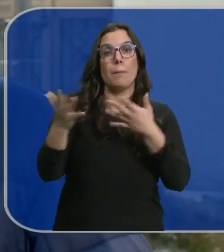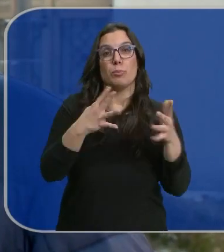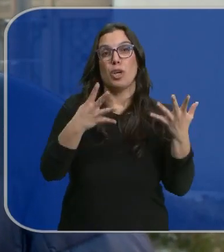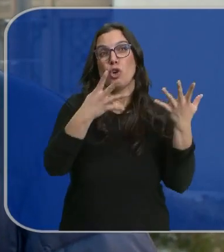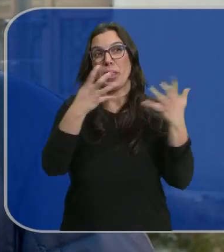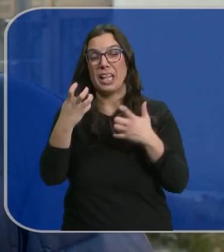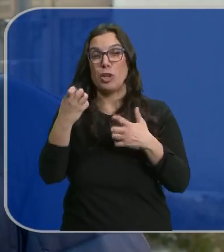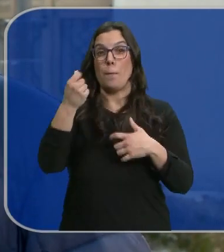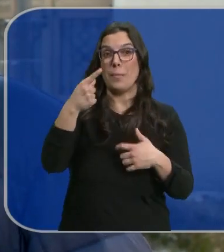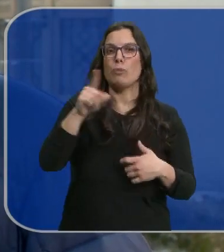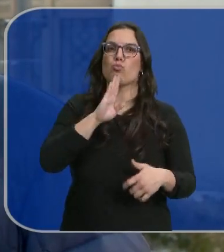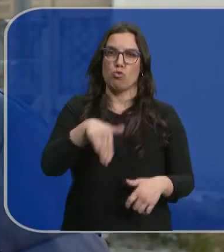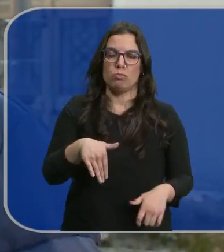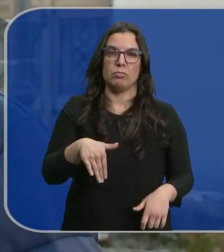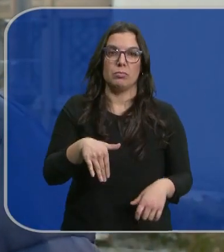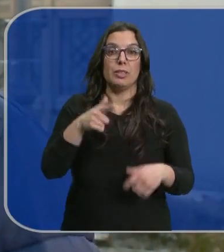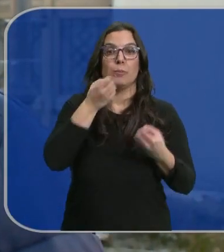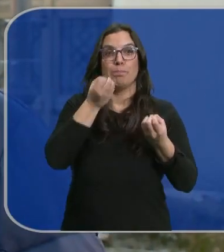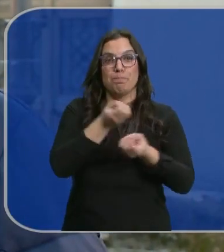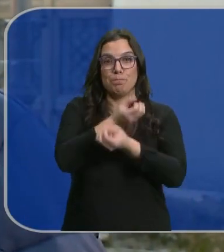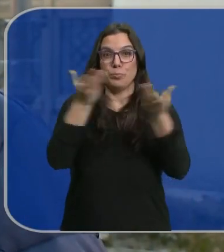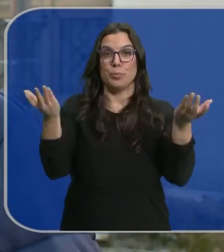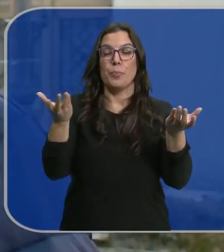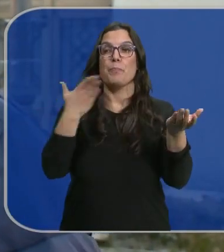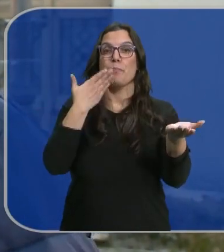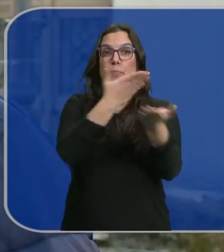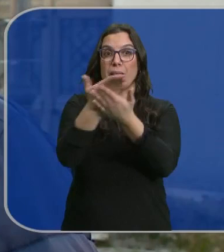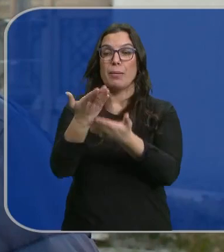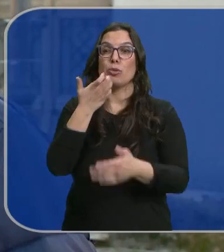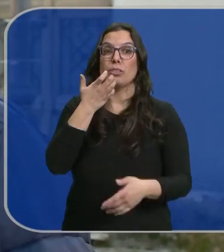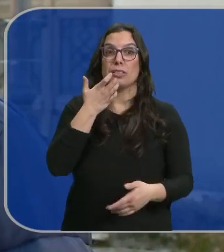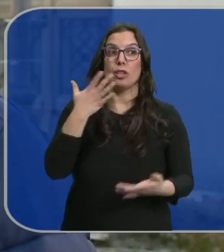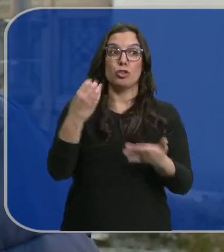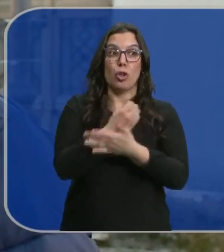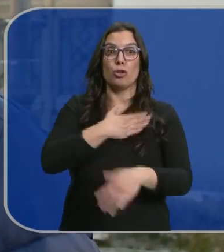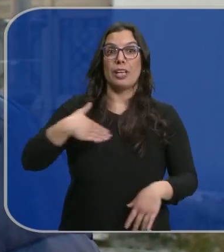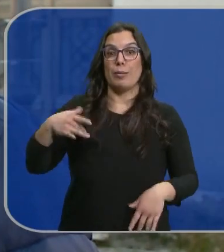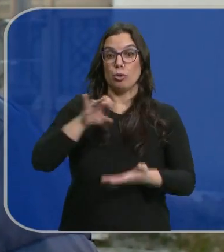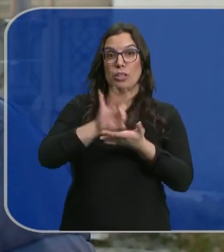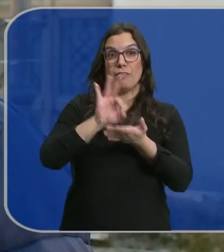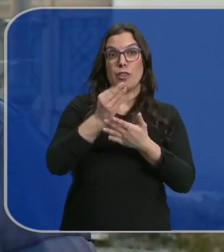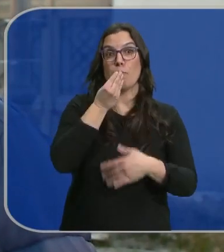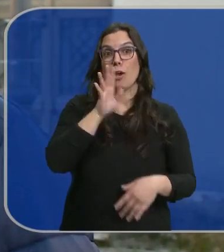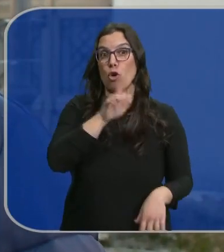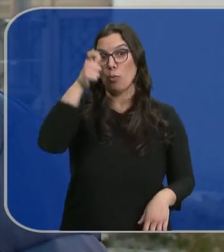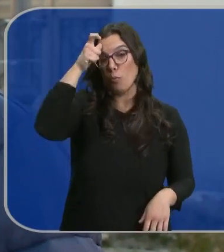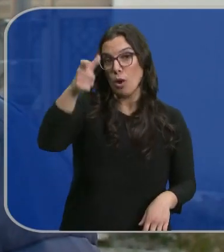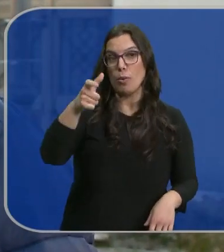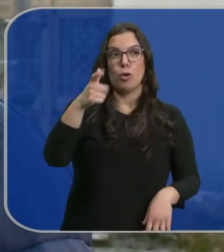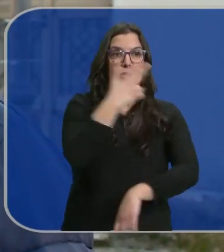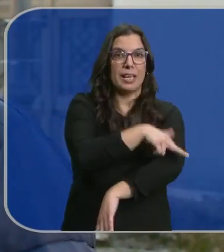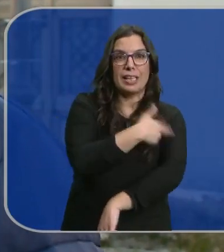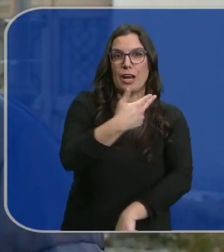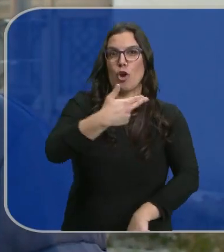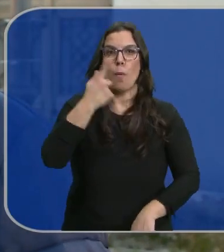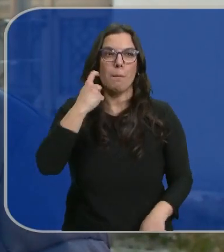incluso llegar a 1.000, pues estaría muy bien. Es un mensaje que traslada ese aviso de que todo el mundo queremos tener aquí los mejores servicios en el medio rural, sean